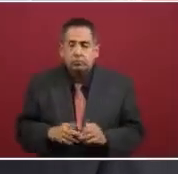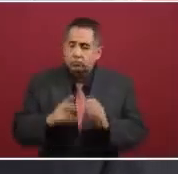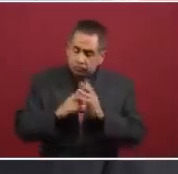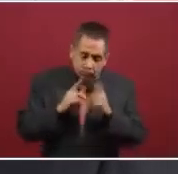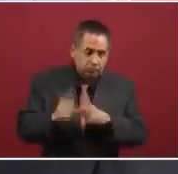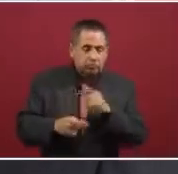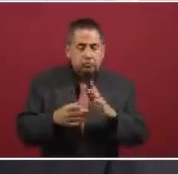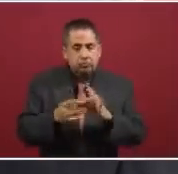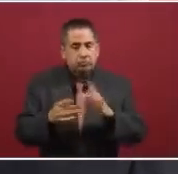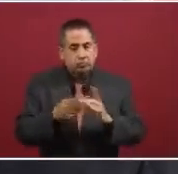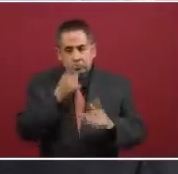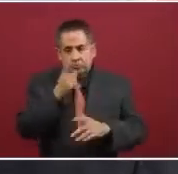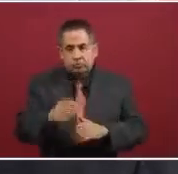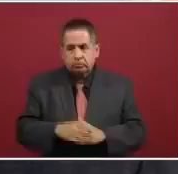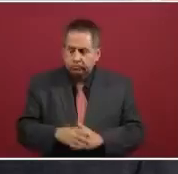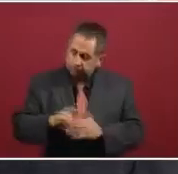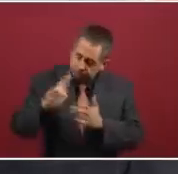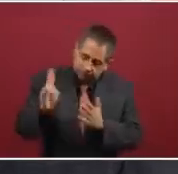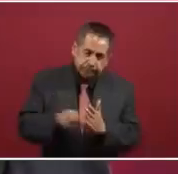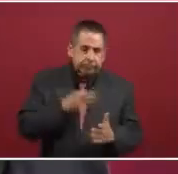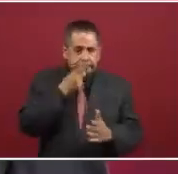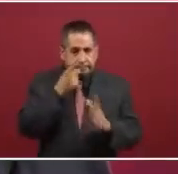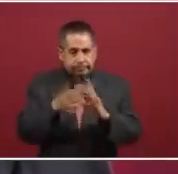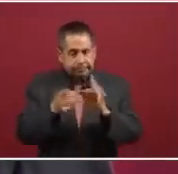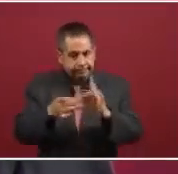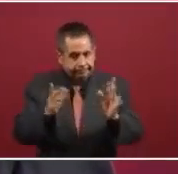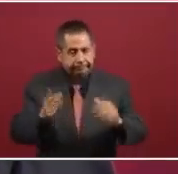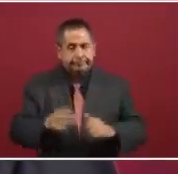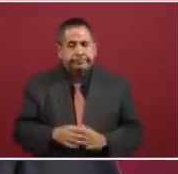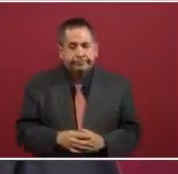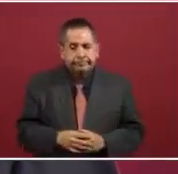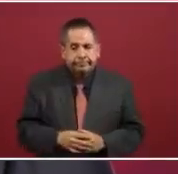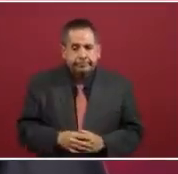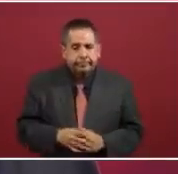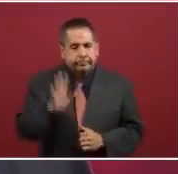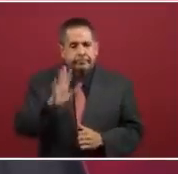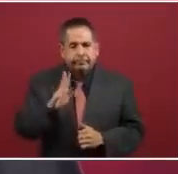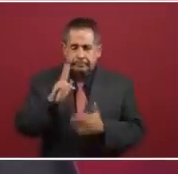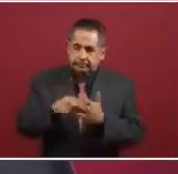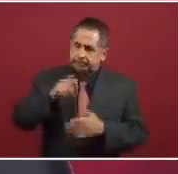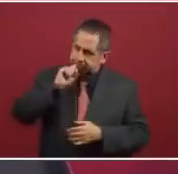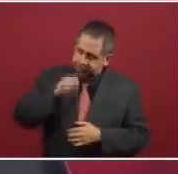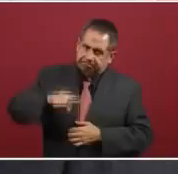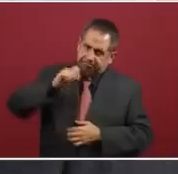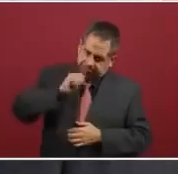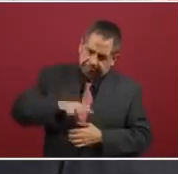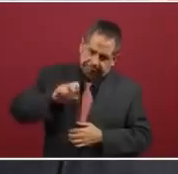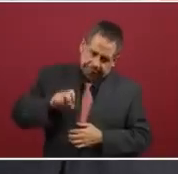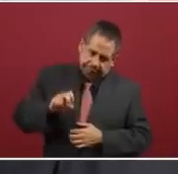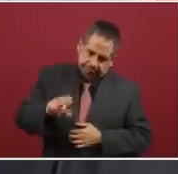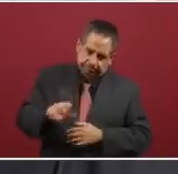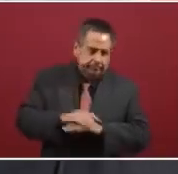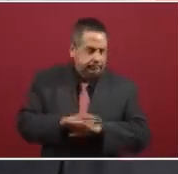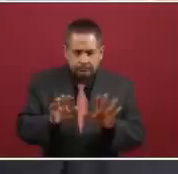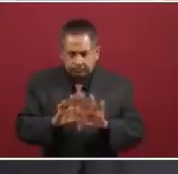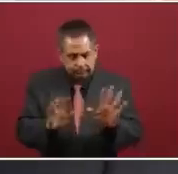vuelvo a subrayar, aunque parezca disco rayado, es muy